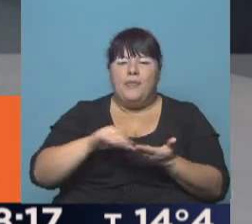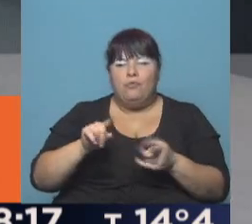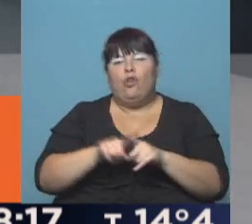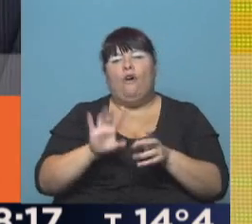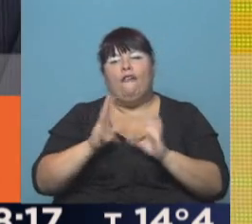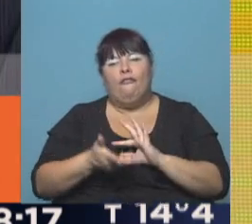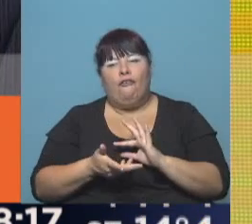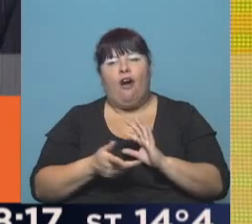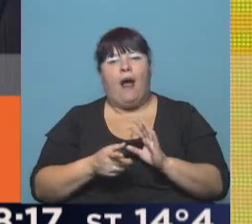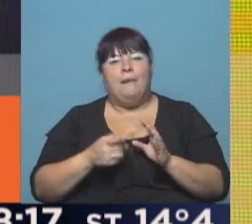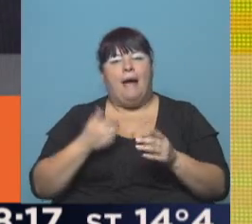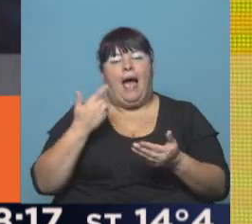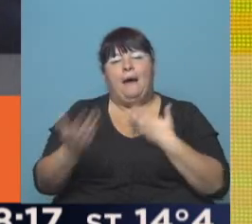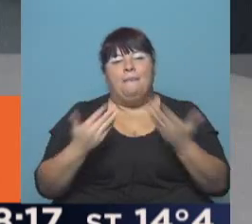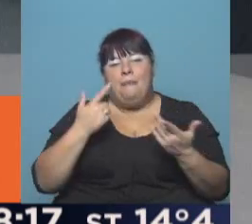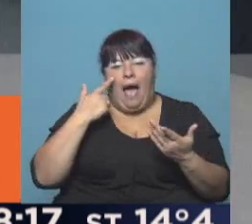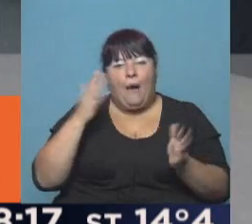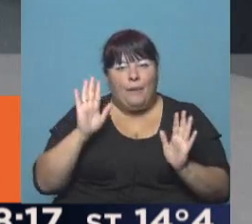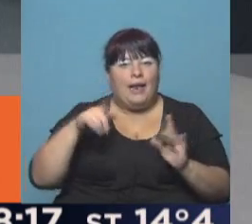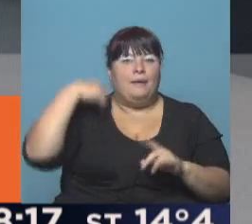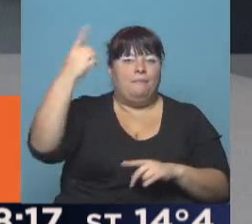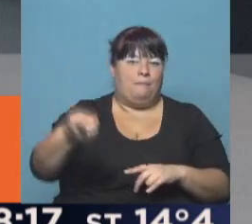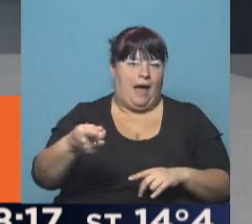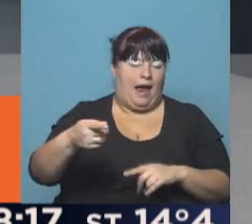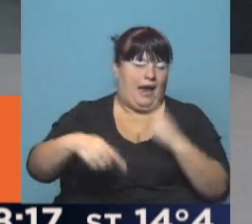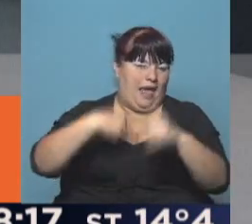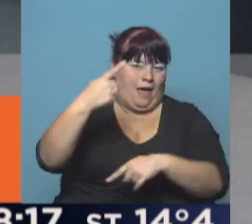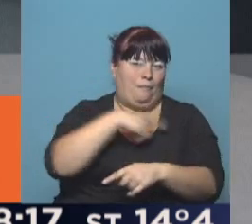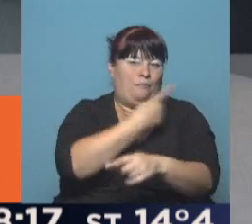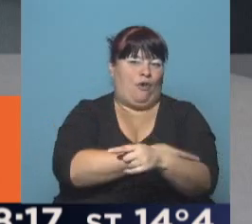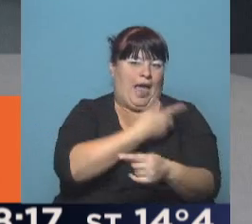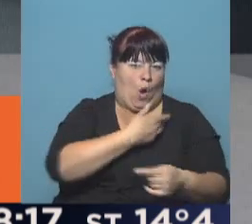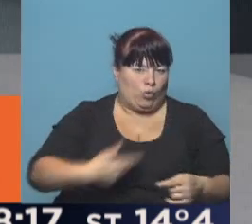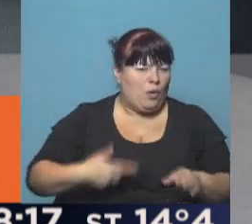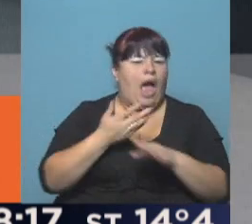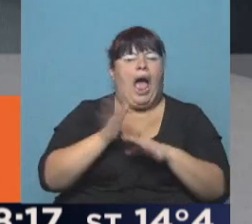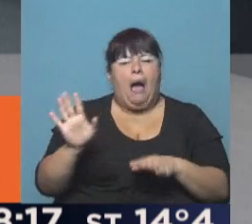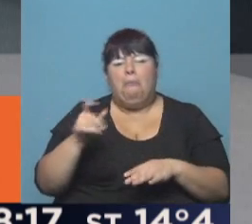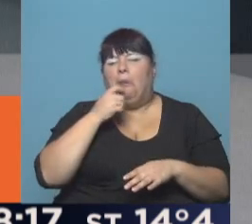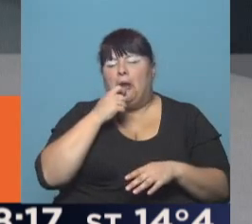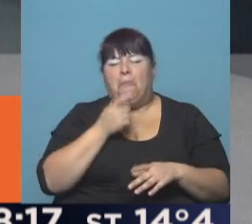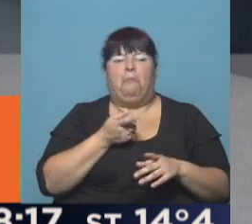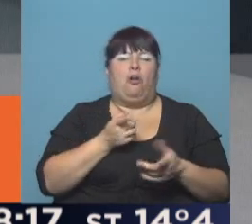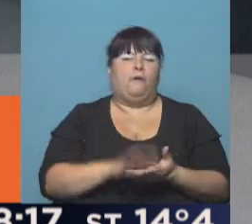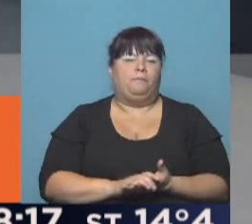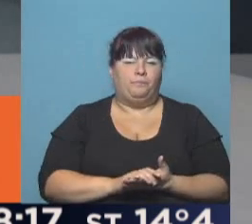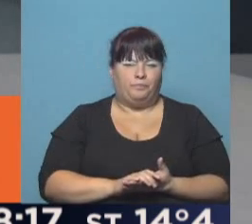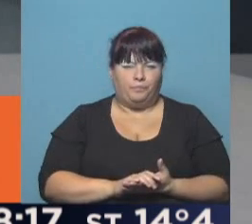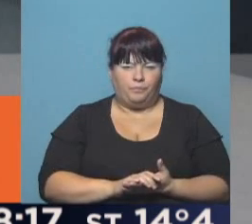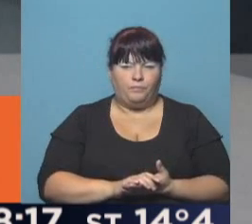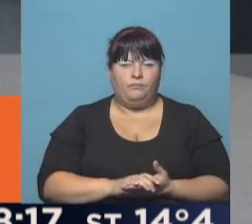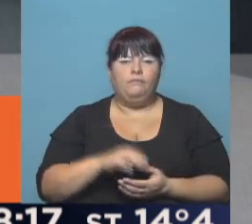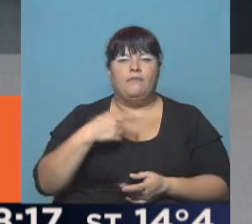una suerte de plebiscito regiones de los más allá de lo que se va a